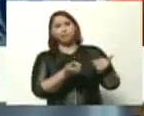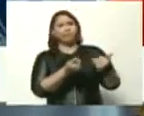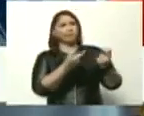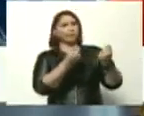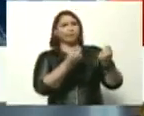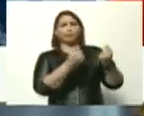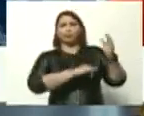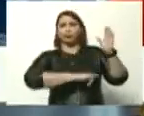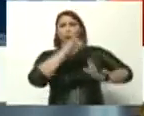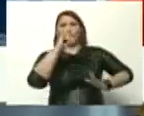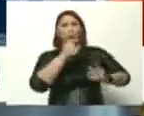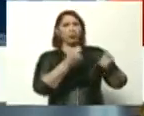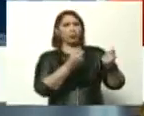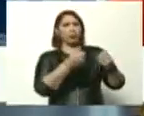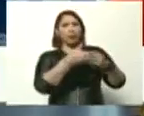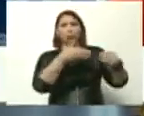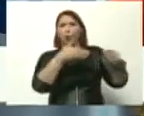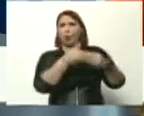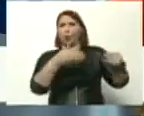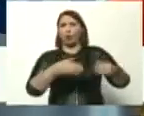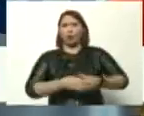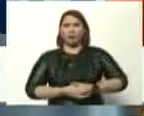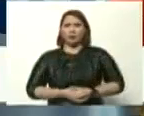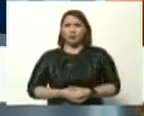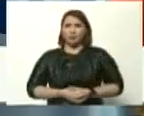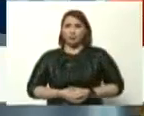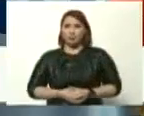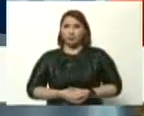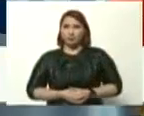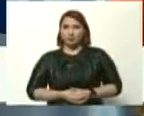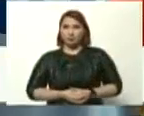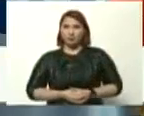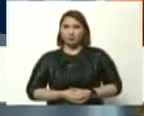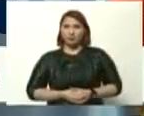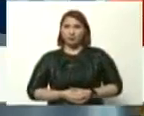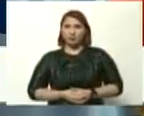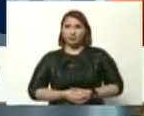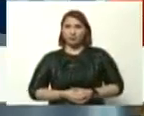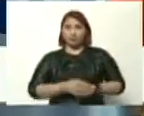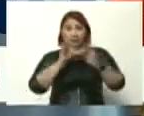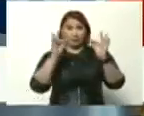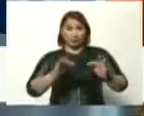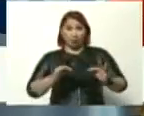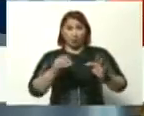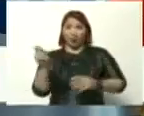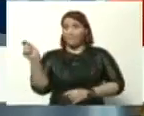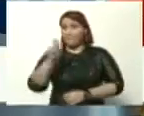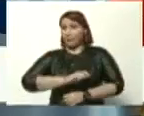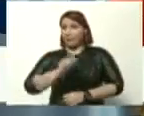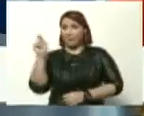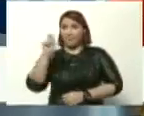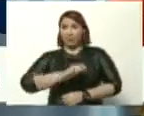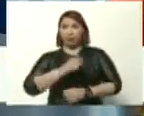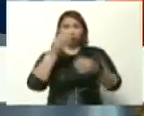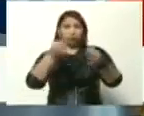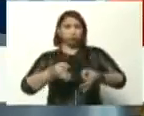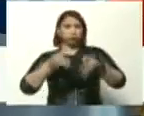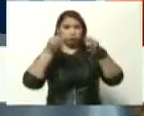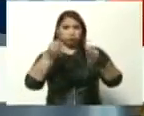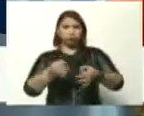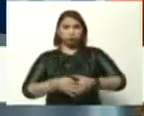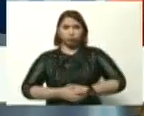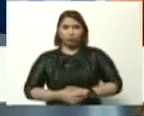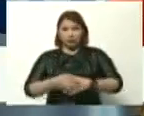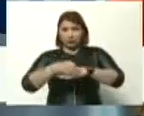sumas en dólares, en monedas extranjeras, de forma mensual, para dejarlos